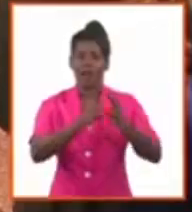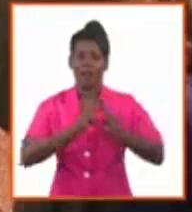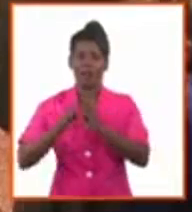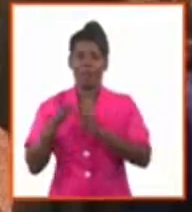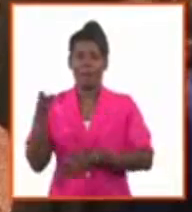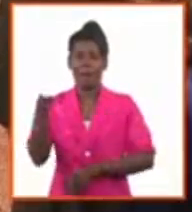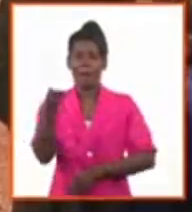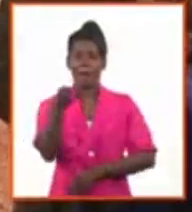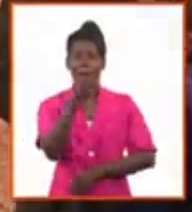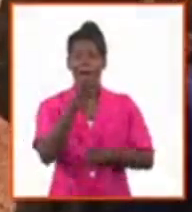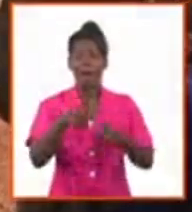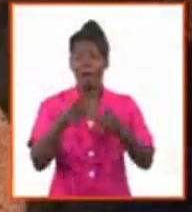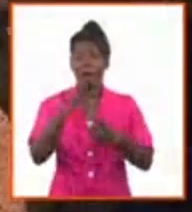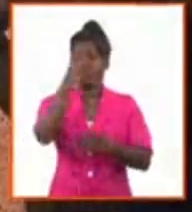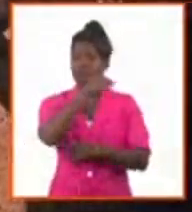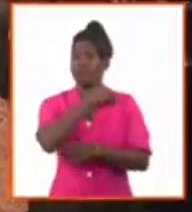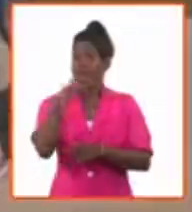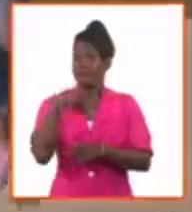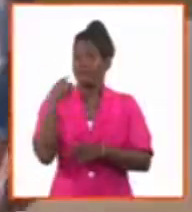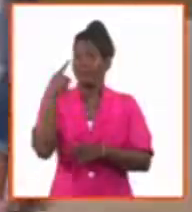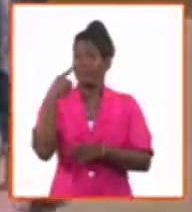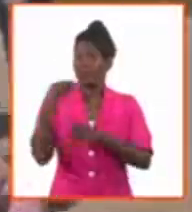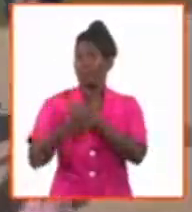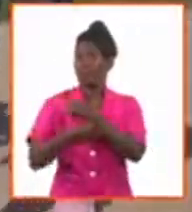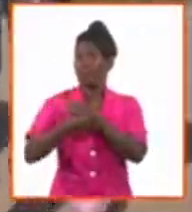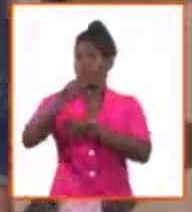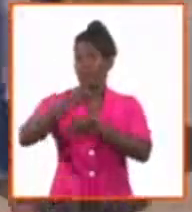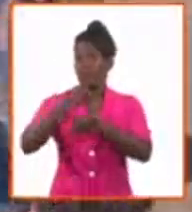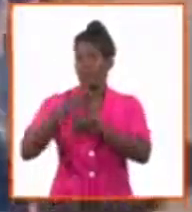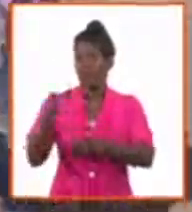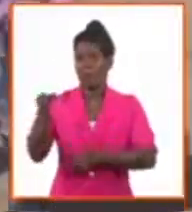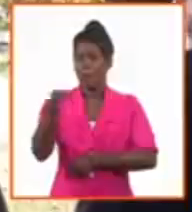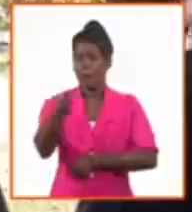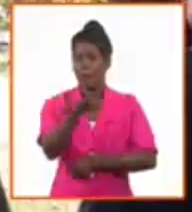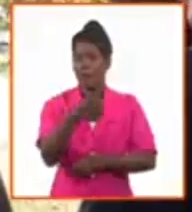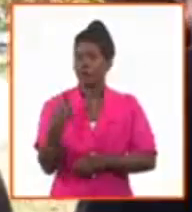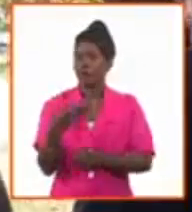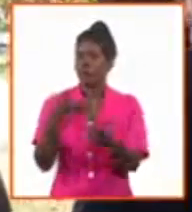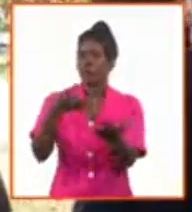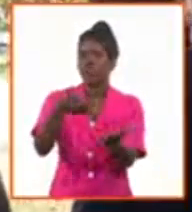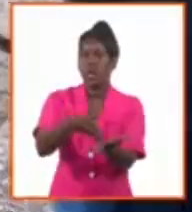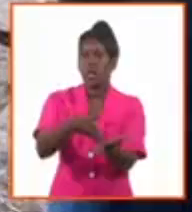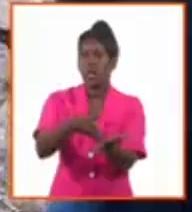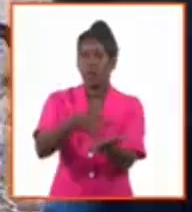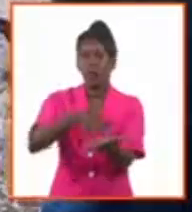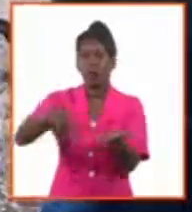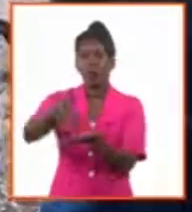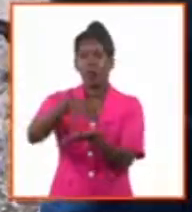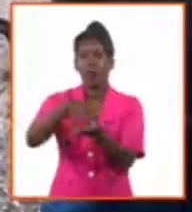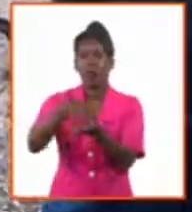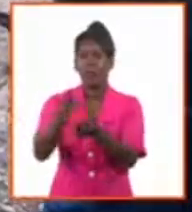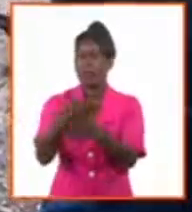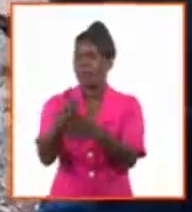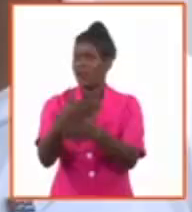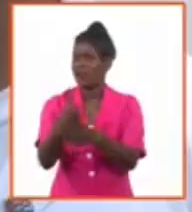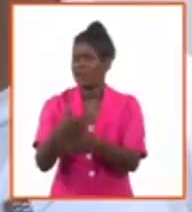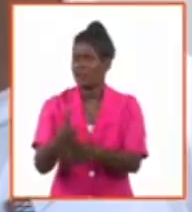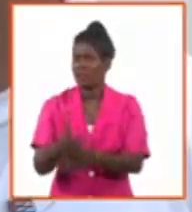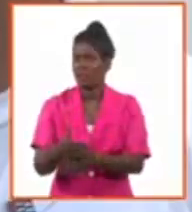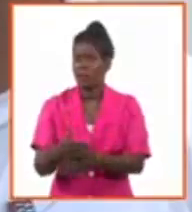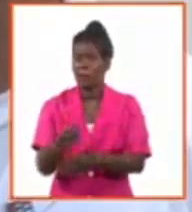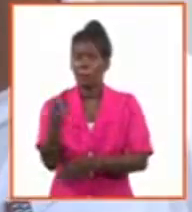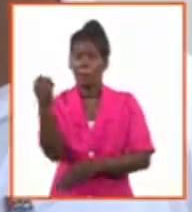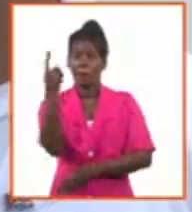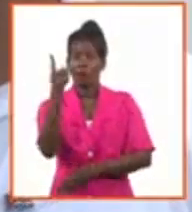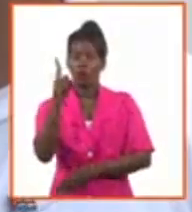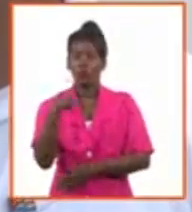ciencias médicas han tenido un desempeño significativo. Hemos llegado también hasta los diferentes barrios de nuestra